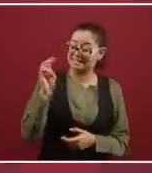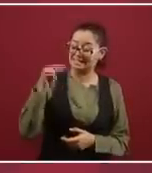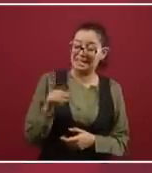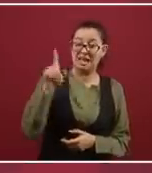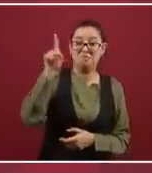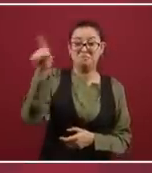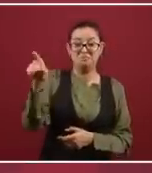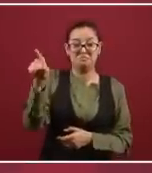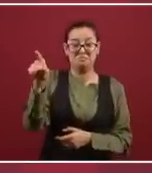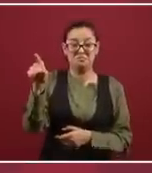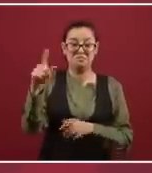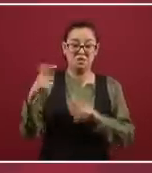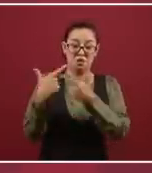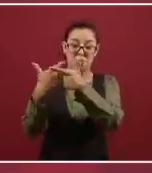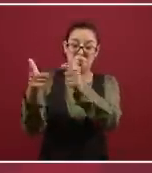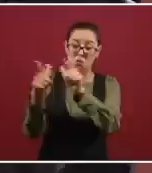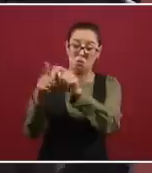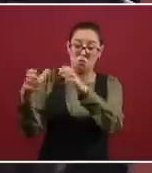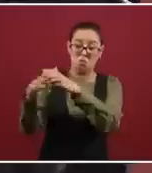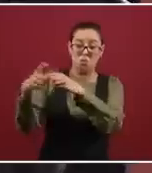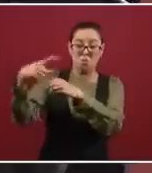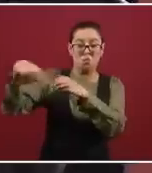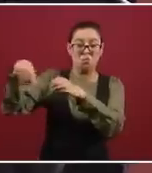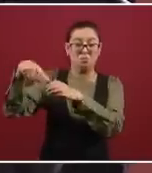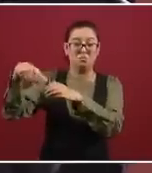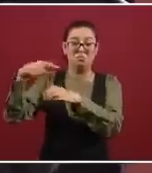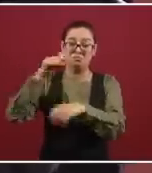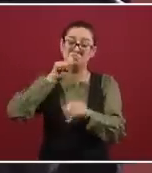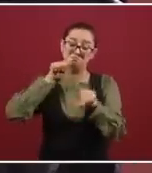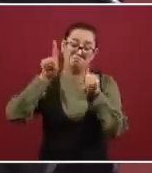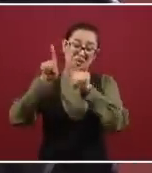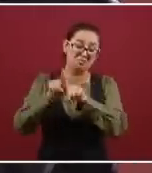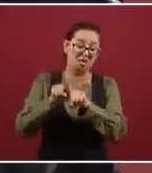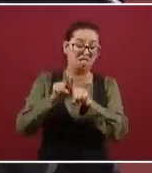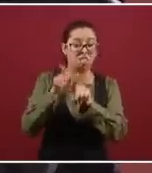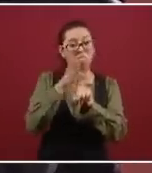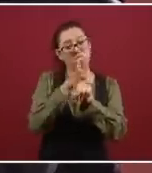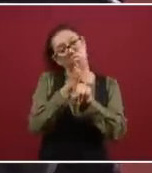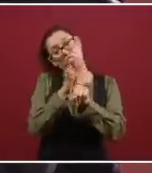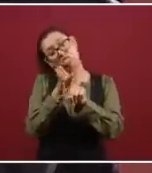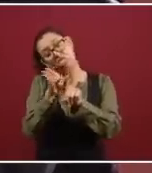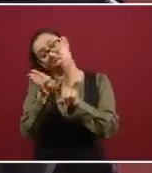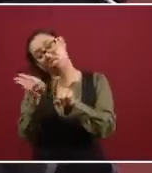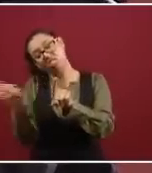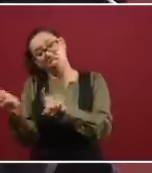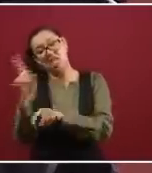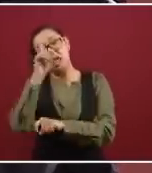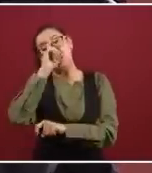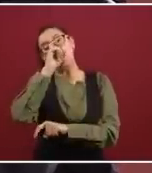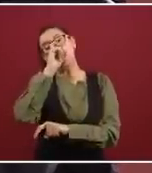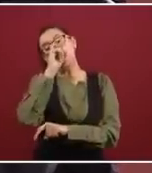En vez de hacerse cargo de la